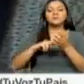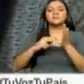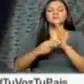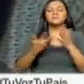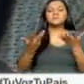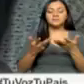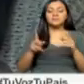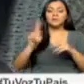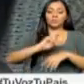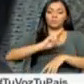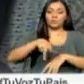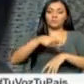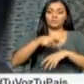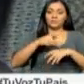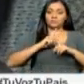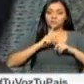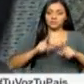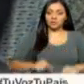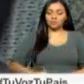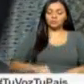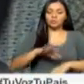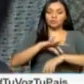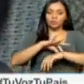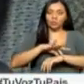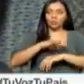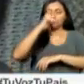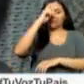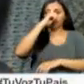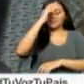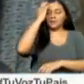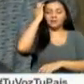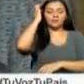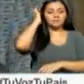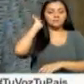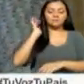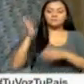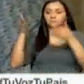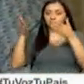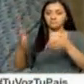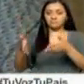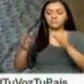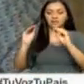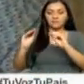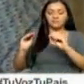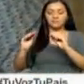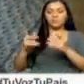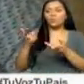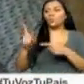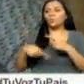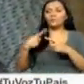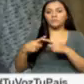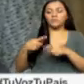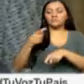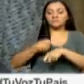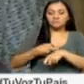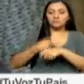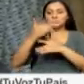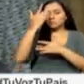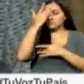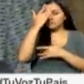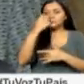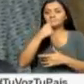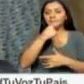Que los profesionales de salud y servidores están capacitados para atender las diferentes especificidades que tienen